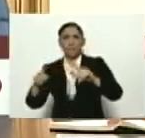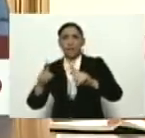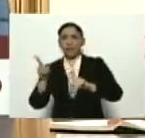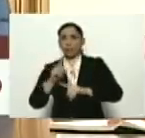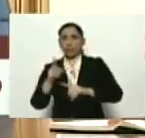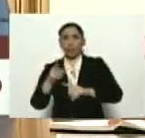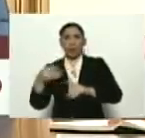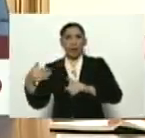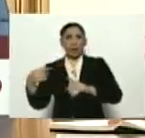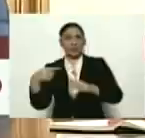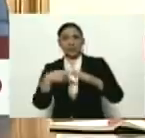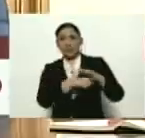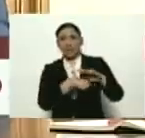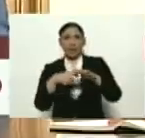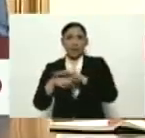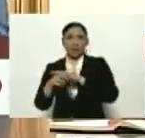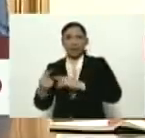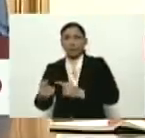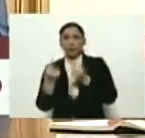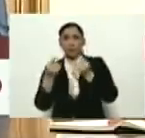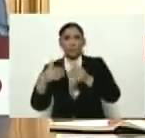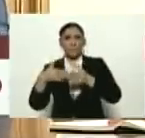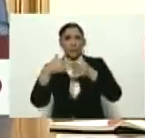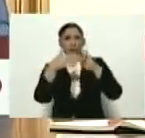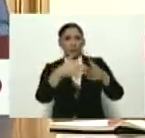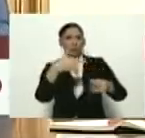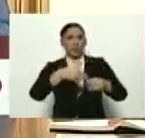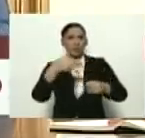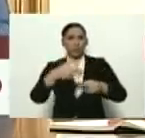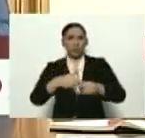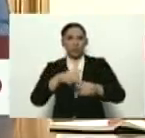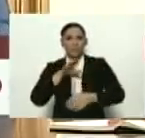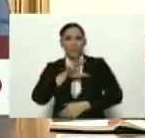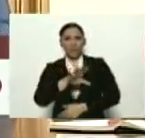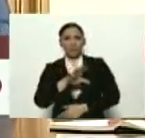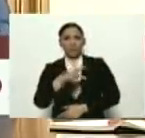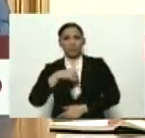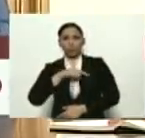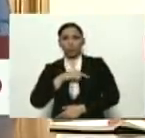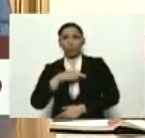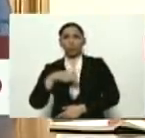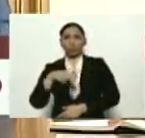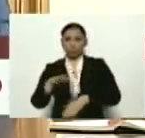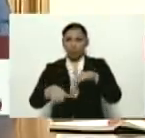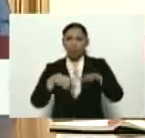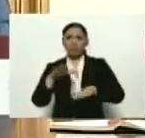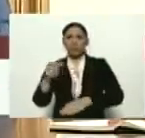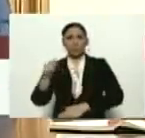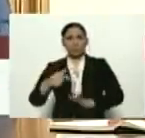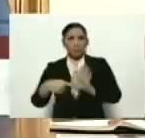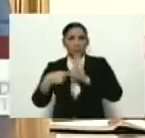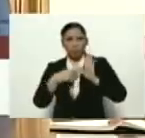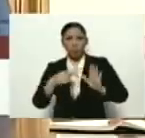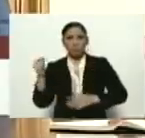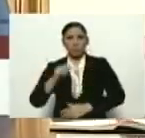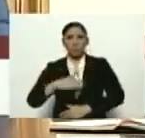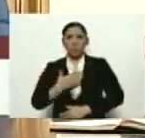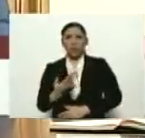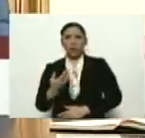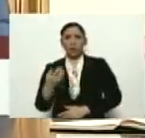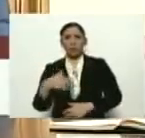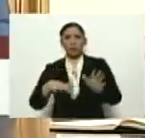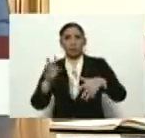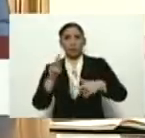barco de gasolina al país. Y avanzamos por encima y demostramos que sí se puede. Y en esas